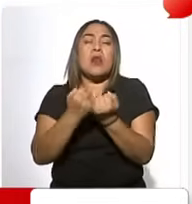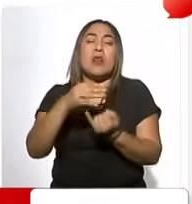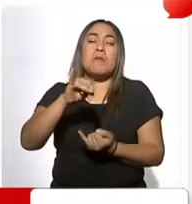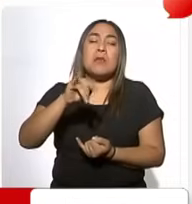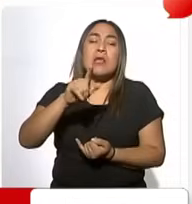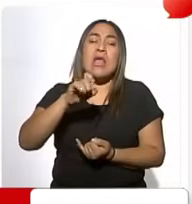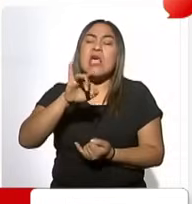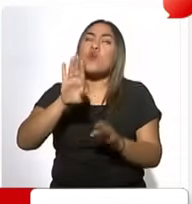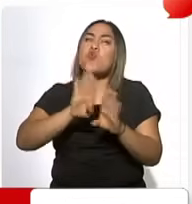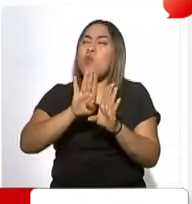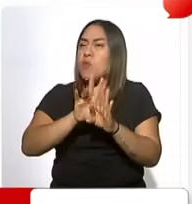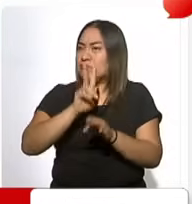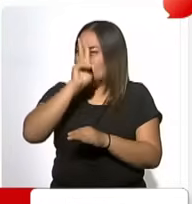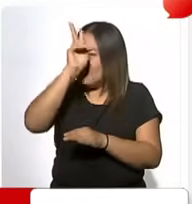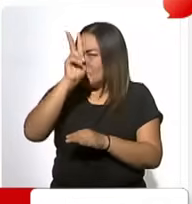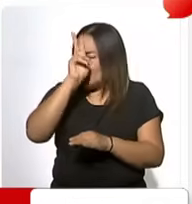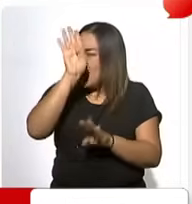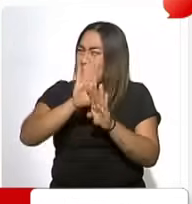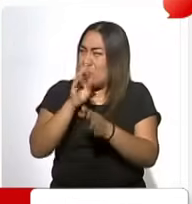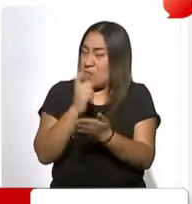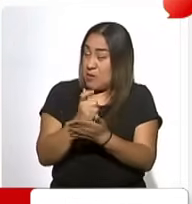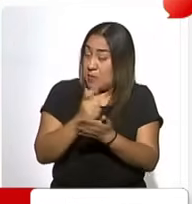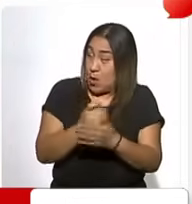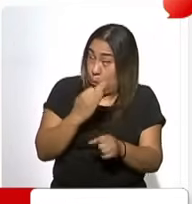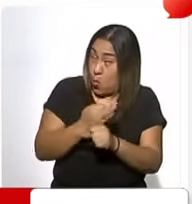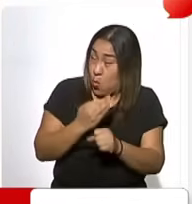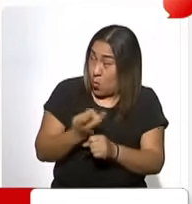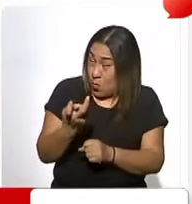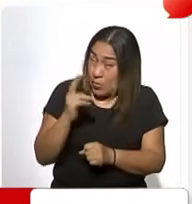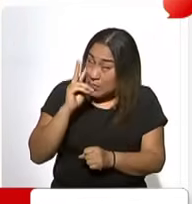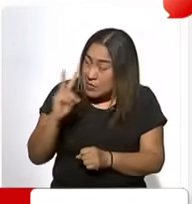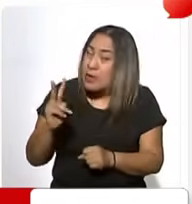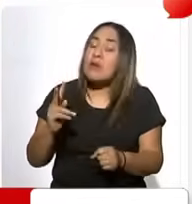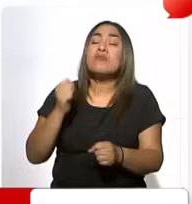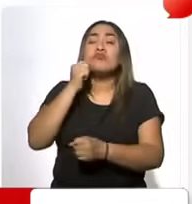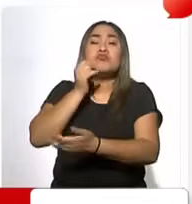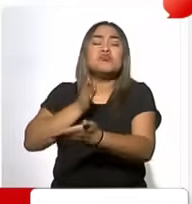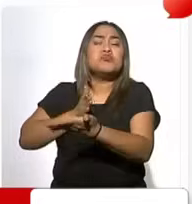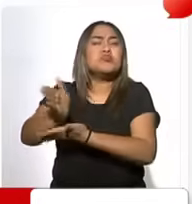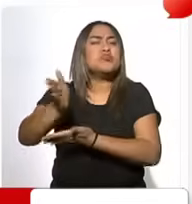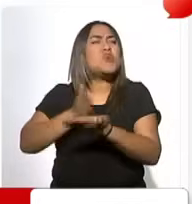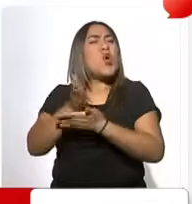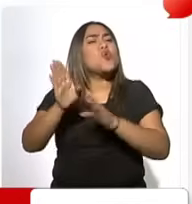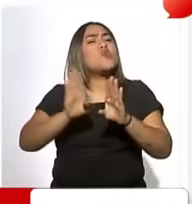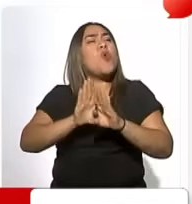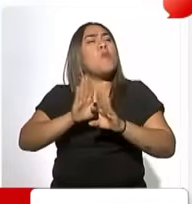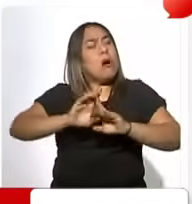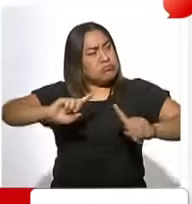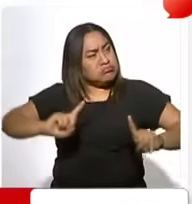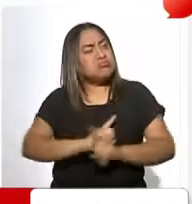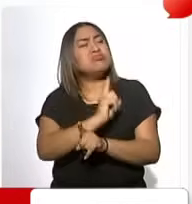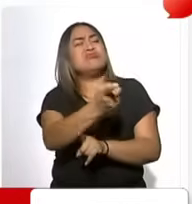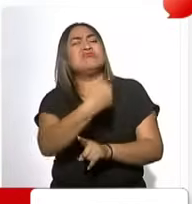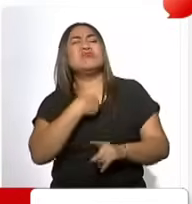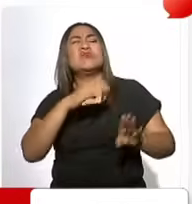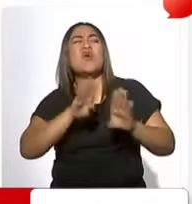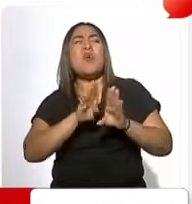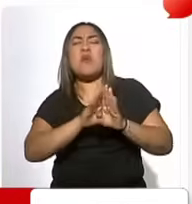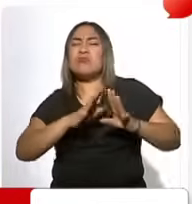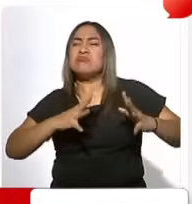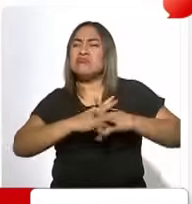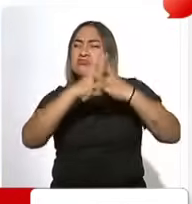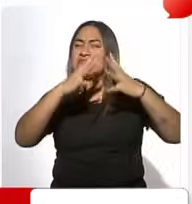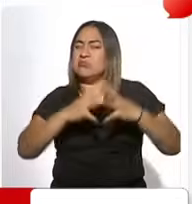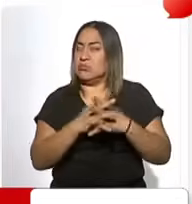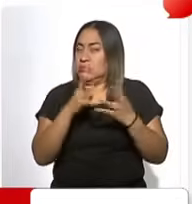declaración de guerra porque este tipo de actos que estamos viendo en las pantallas es una declaración de guerra no sé a quién